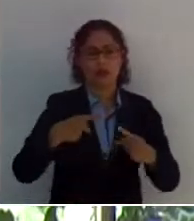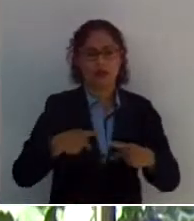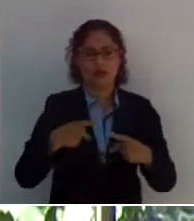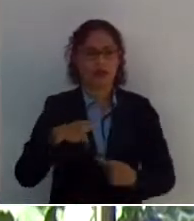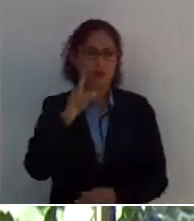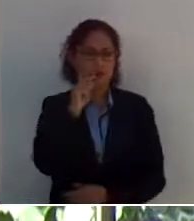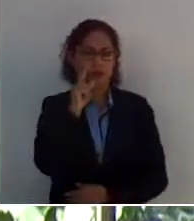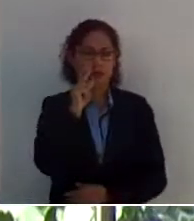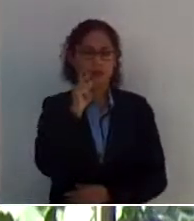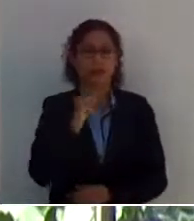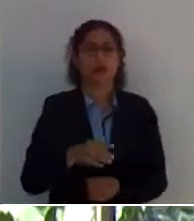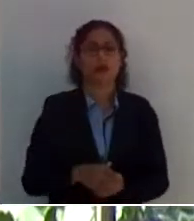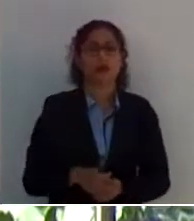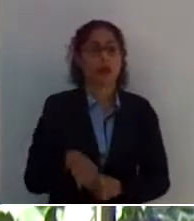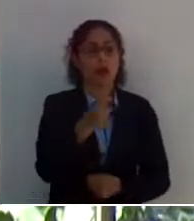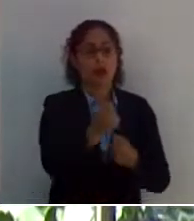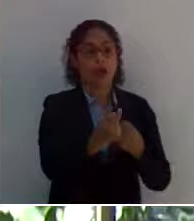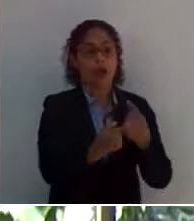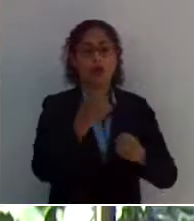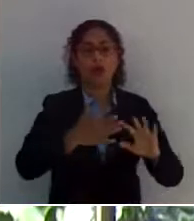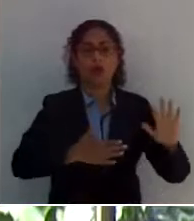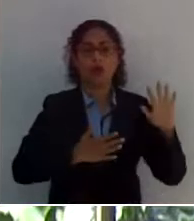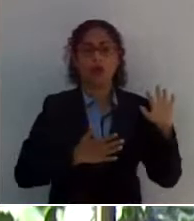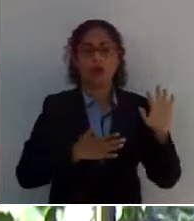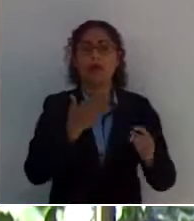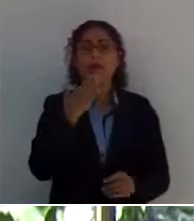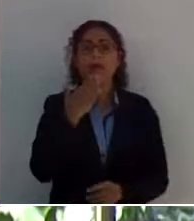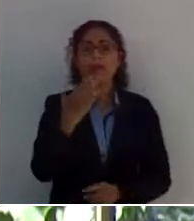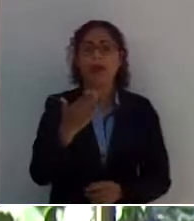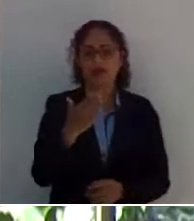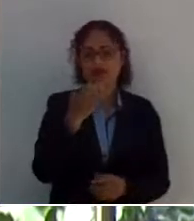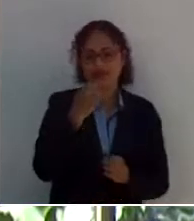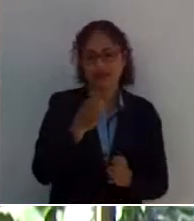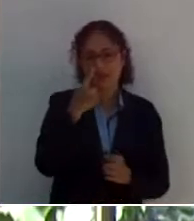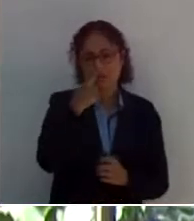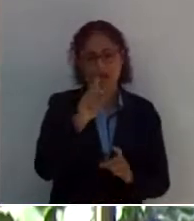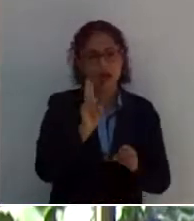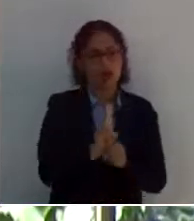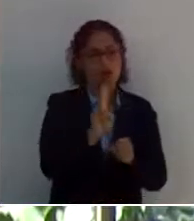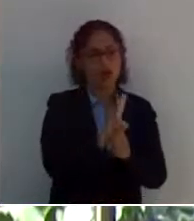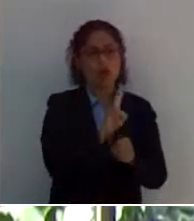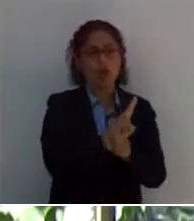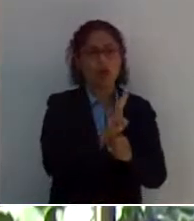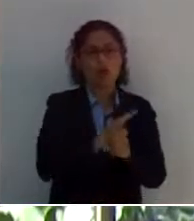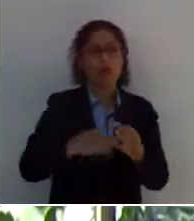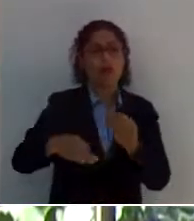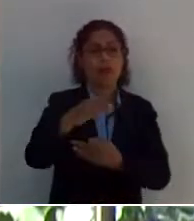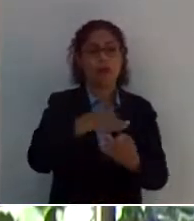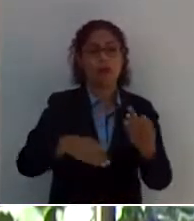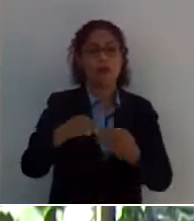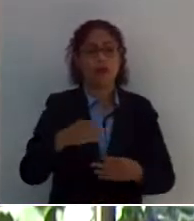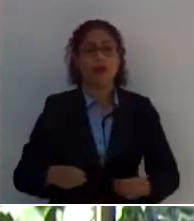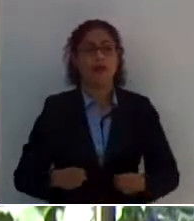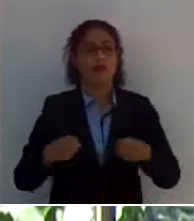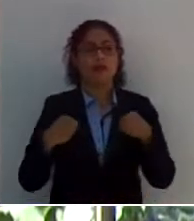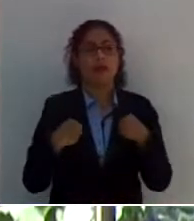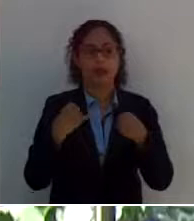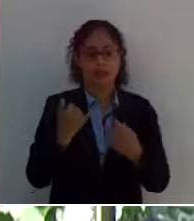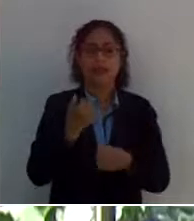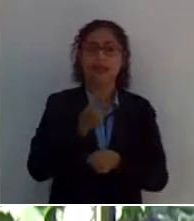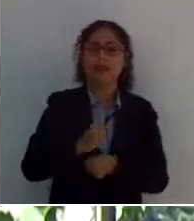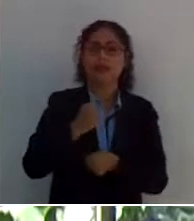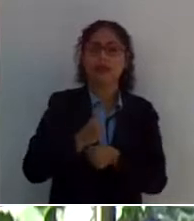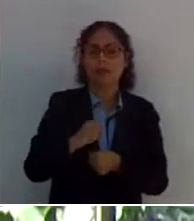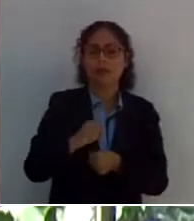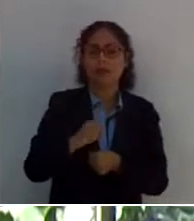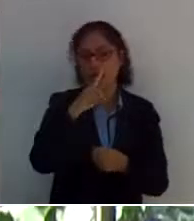policías, aquellos que están comprometidos con el bienestar de nuestra sociedad, que dan la vida por nosotros y que se sacrifican para